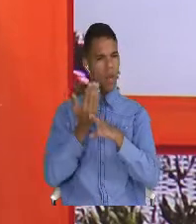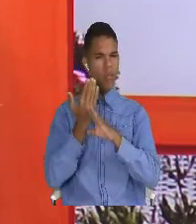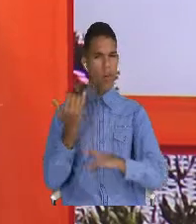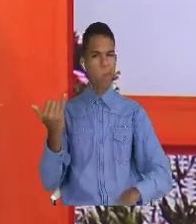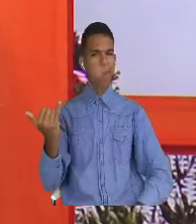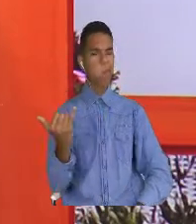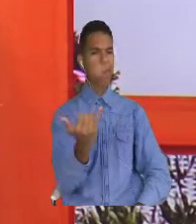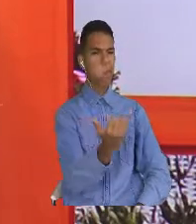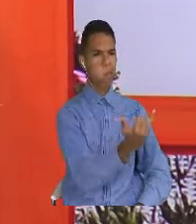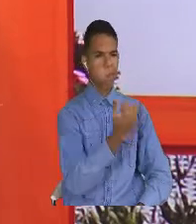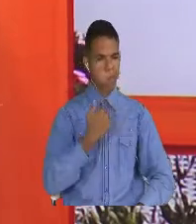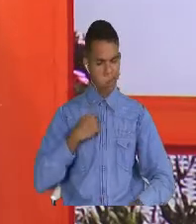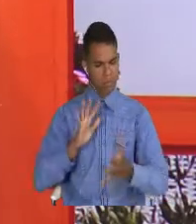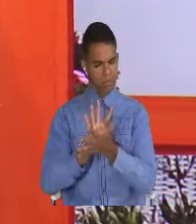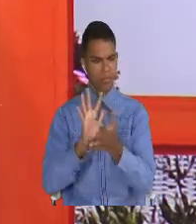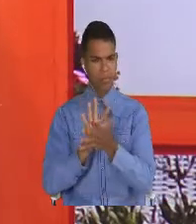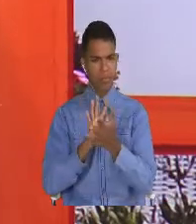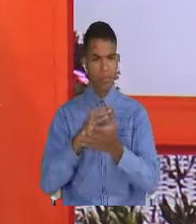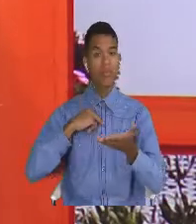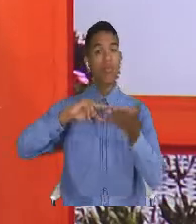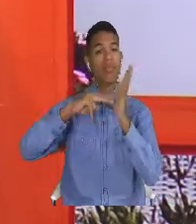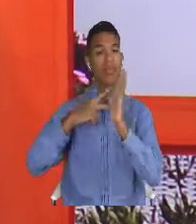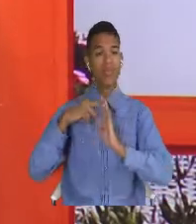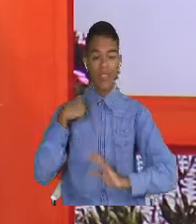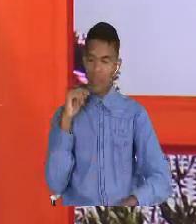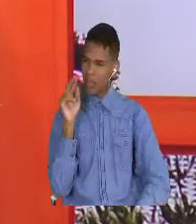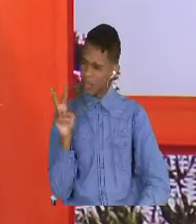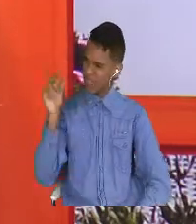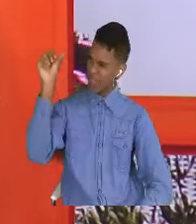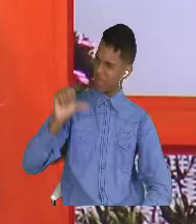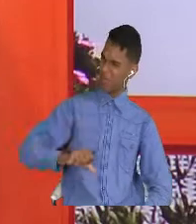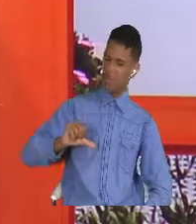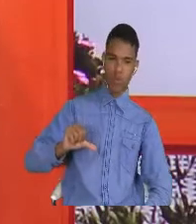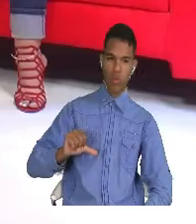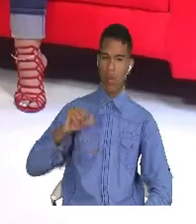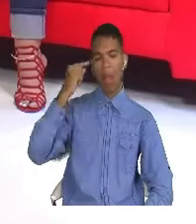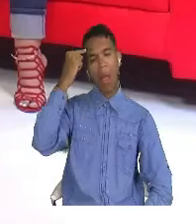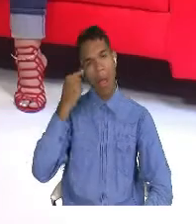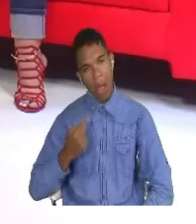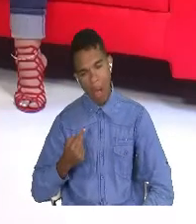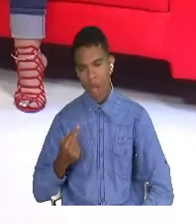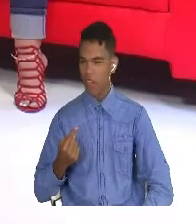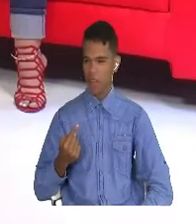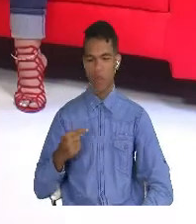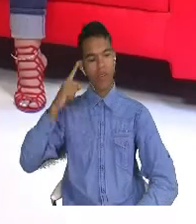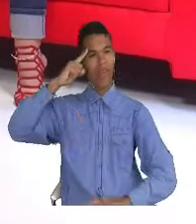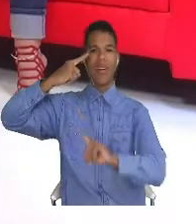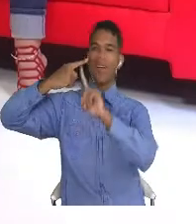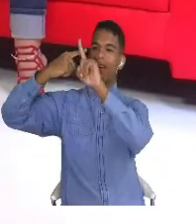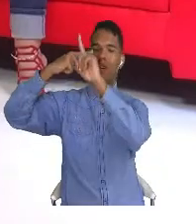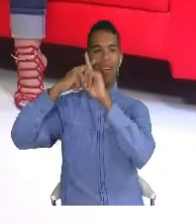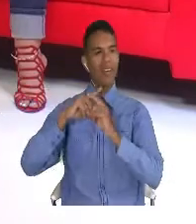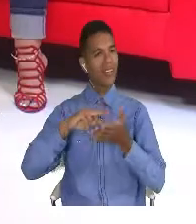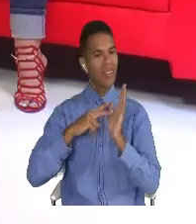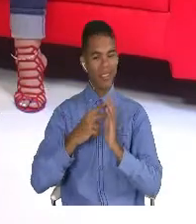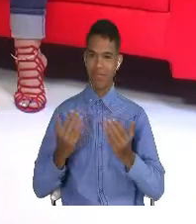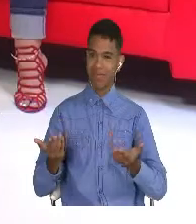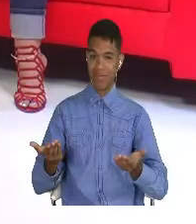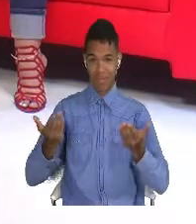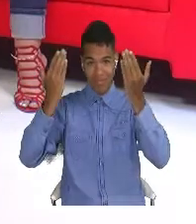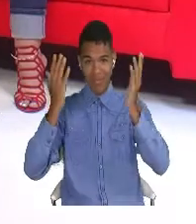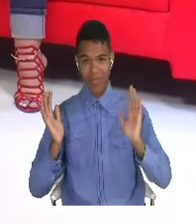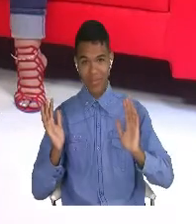en capacidad de ver el lado bueno del malo. Por ejemplo, en vez de ver el vaso vacío, ven el vaso medio lleno. Por ejemplo, son ese tipo de